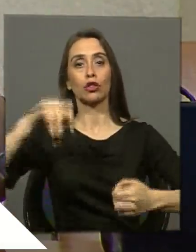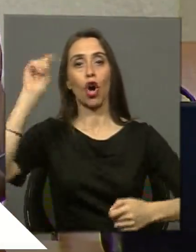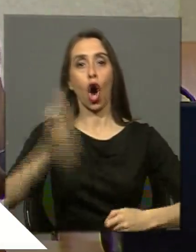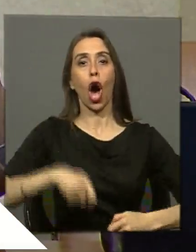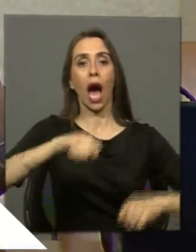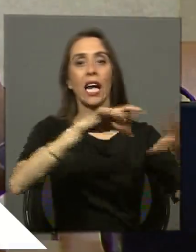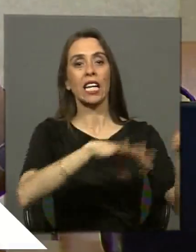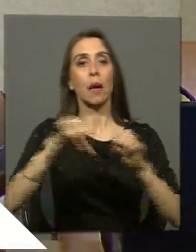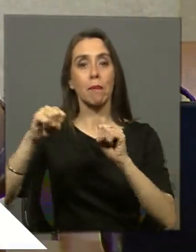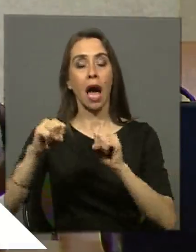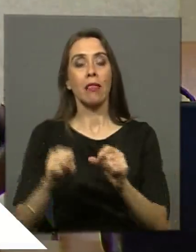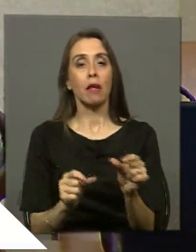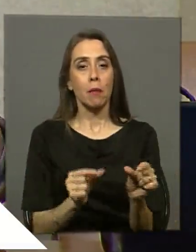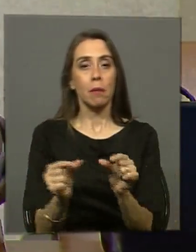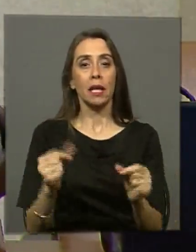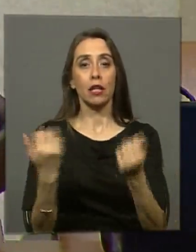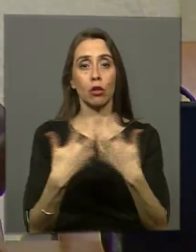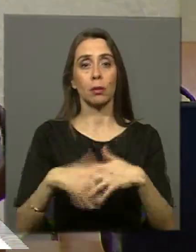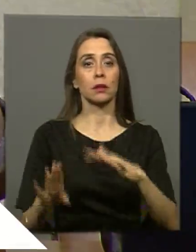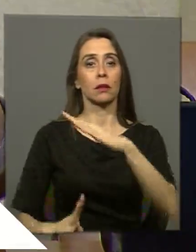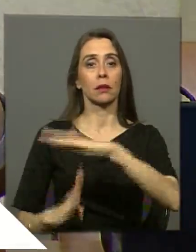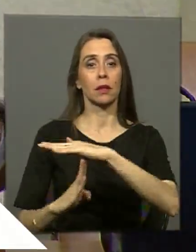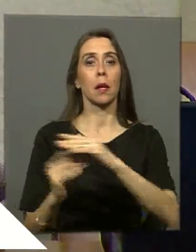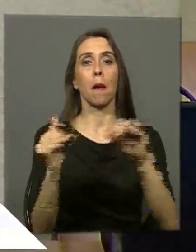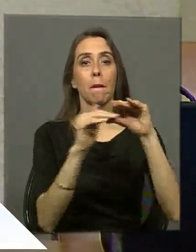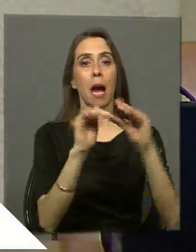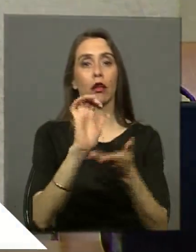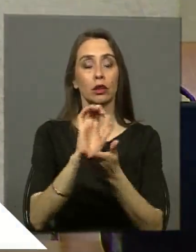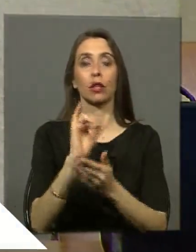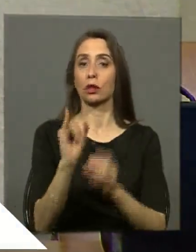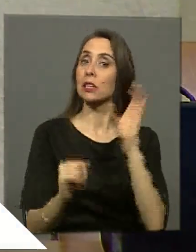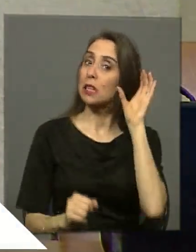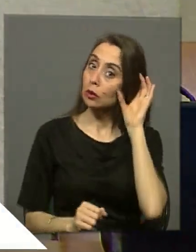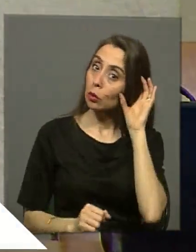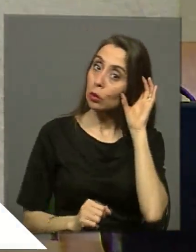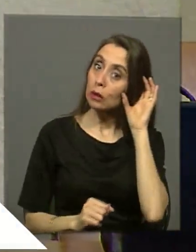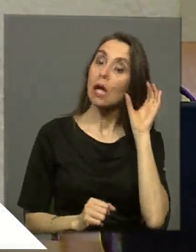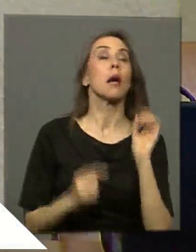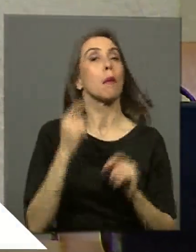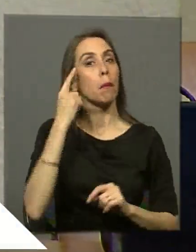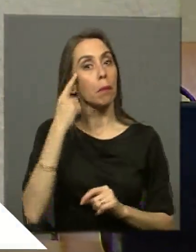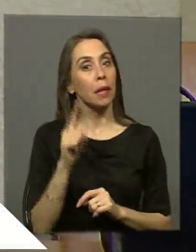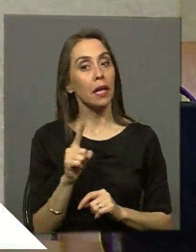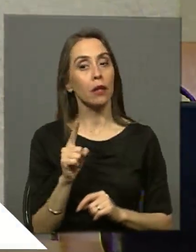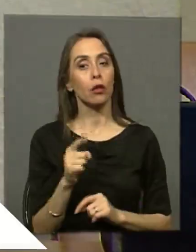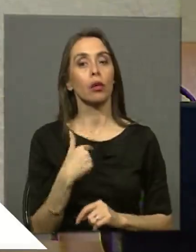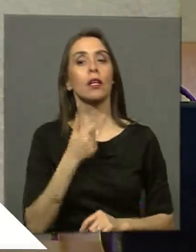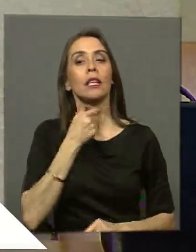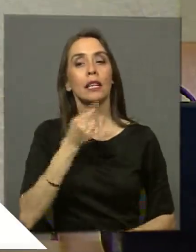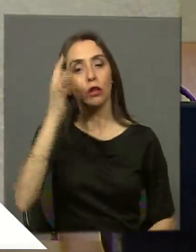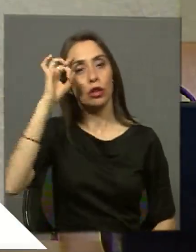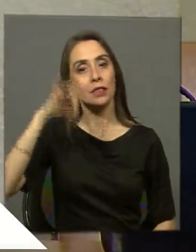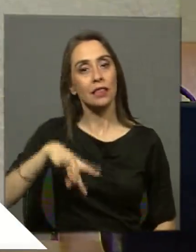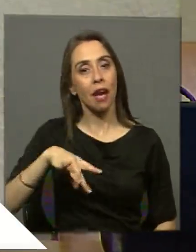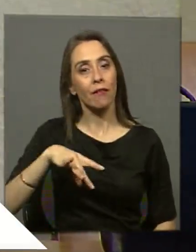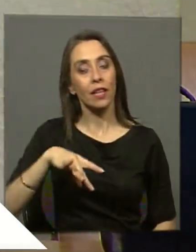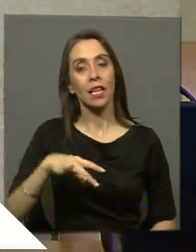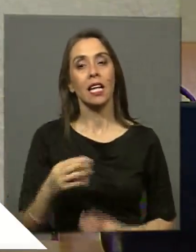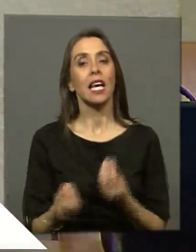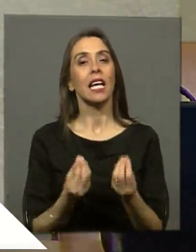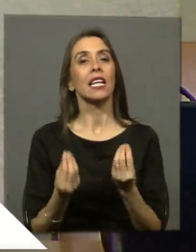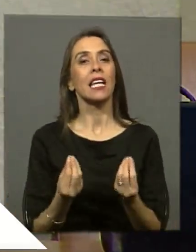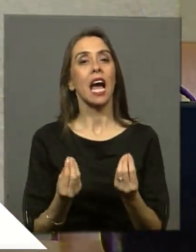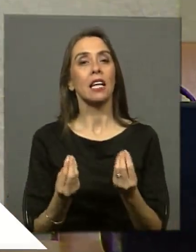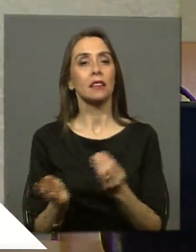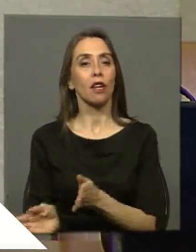algunos remates microempresarios pero sabe por lo menos el banco de estado escucha pero lo que a uno le gustaría saber ministro es que íbamos a hacer con